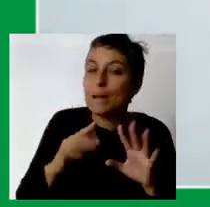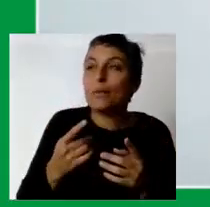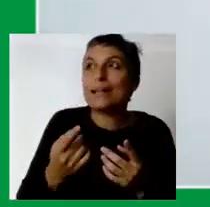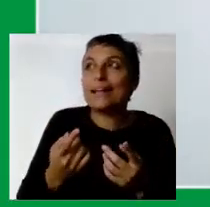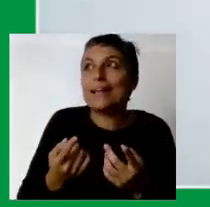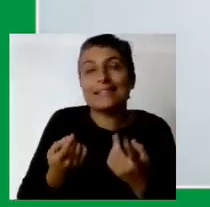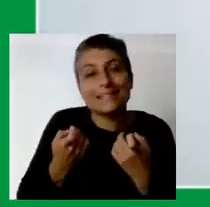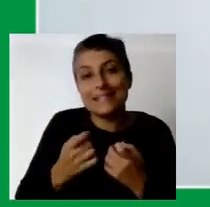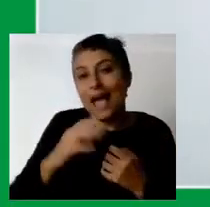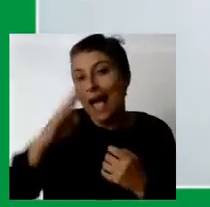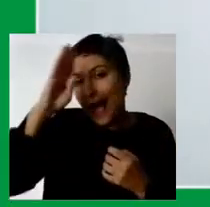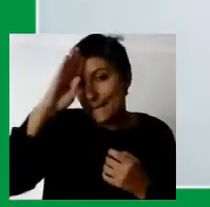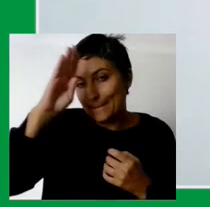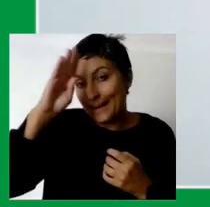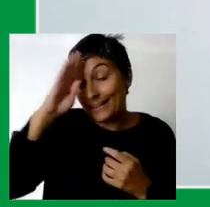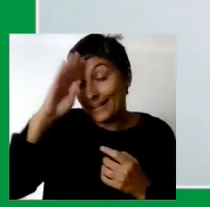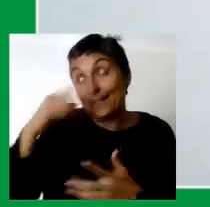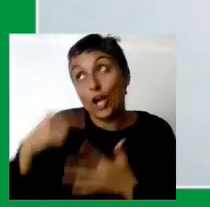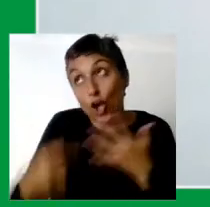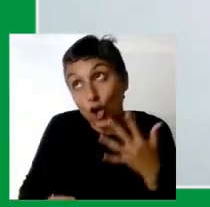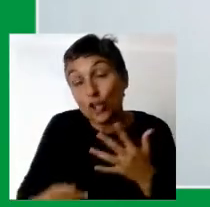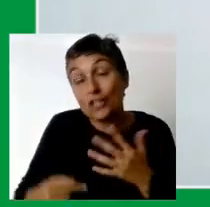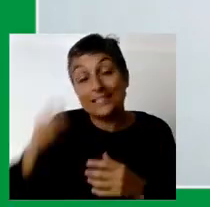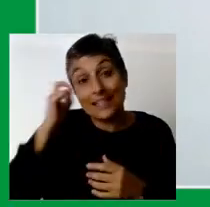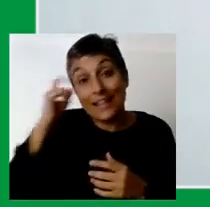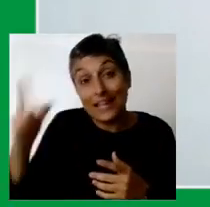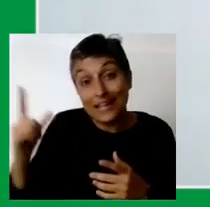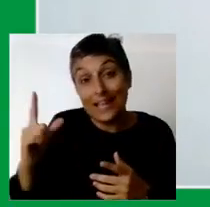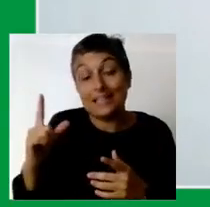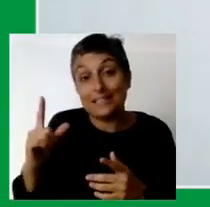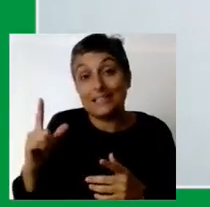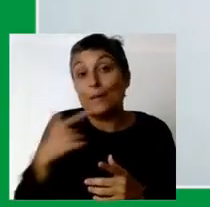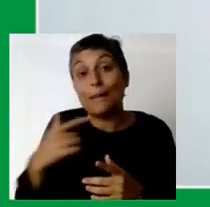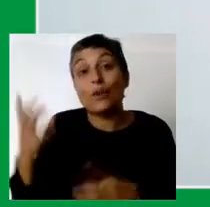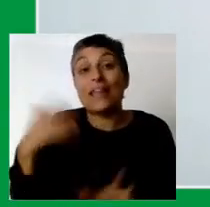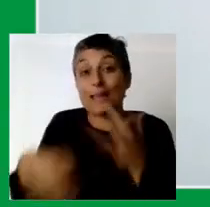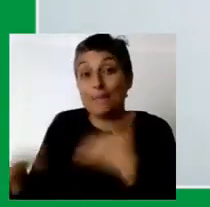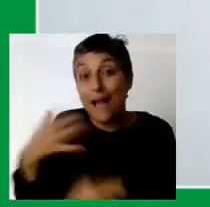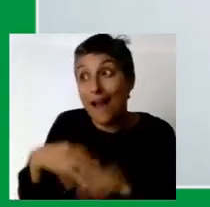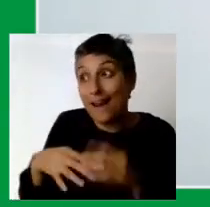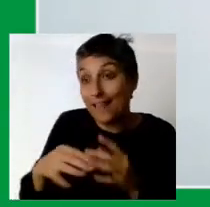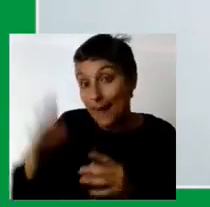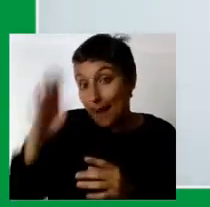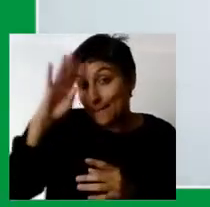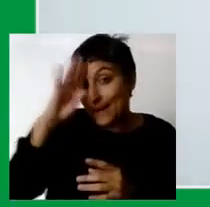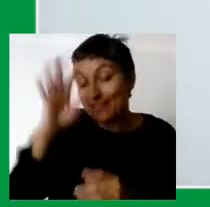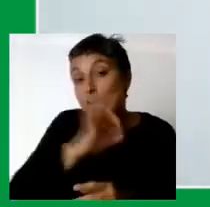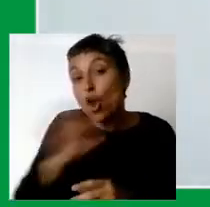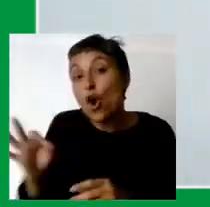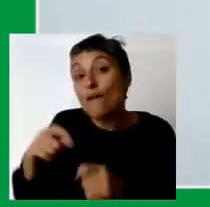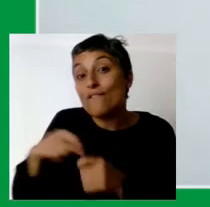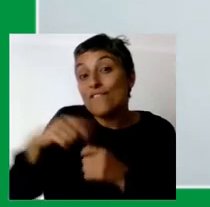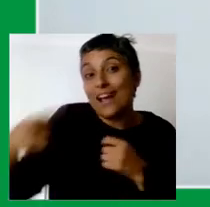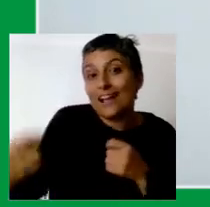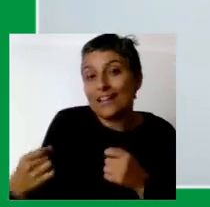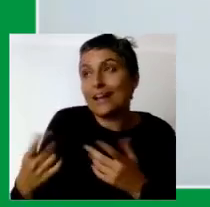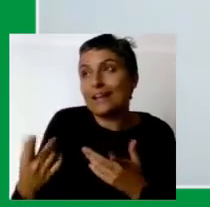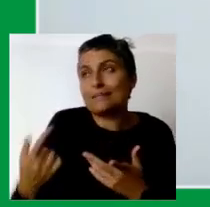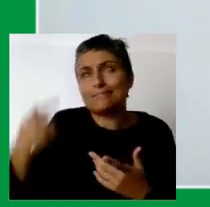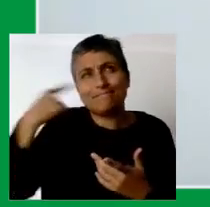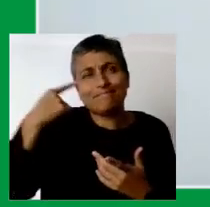de, digamos, de otras inteligencias no humanas, como las inteligencias animales y las inteligencias vegetales, que me